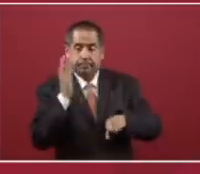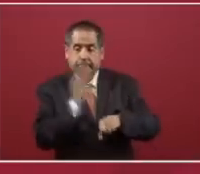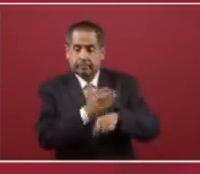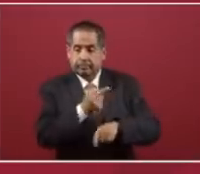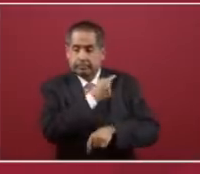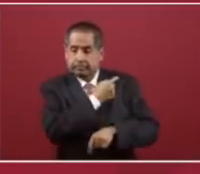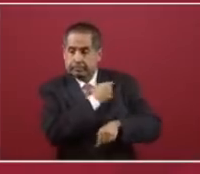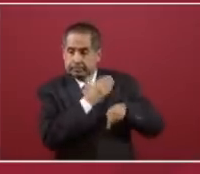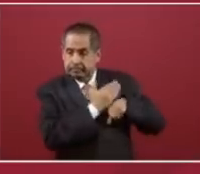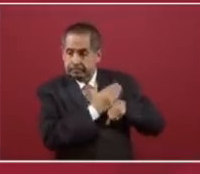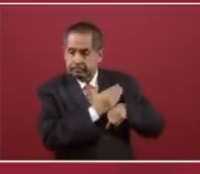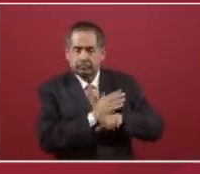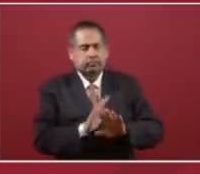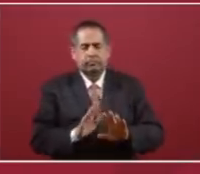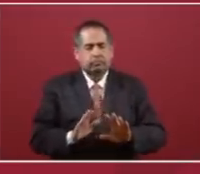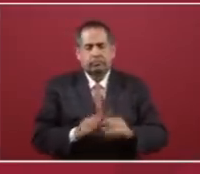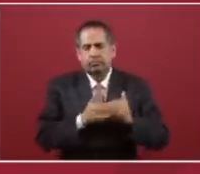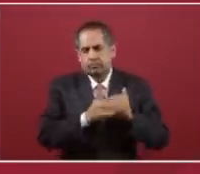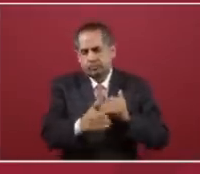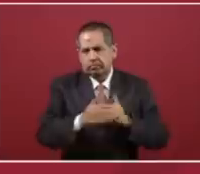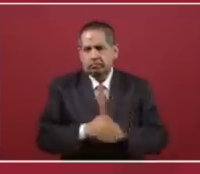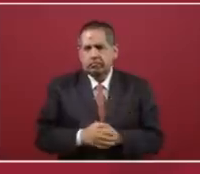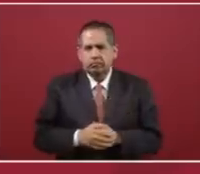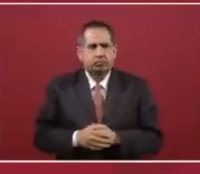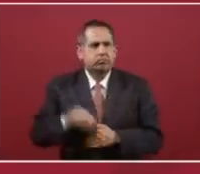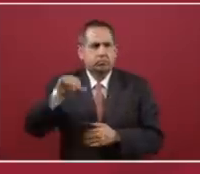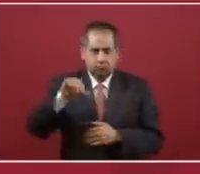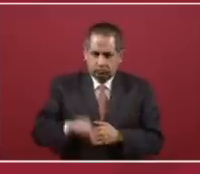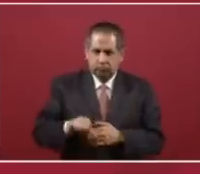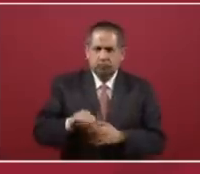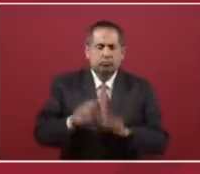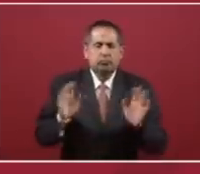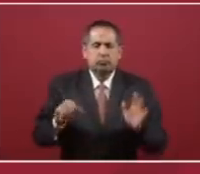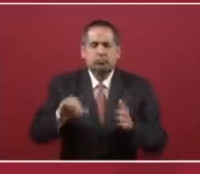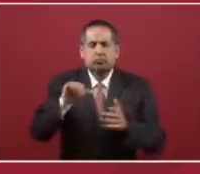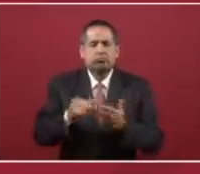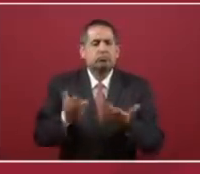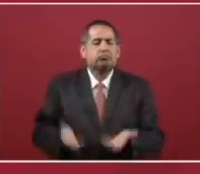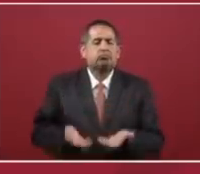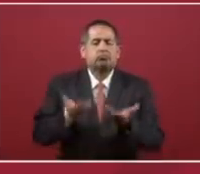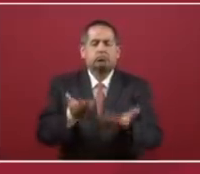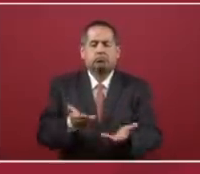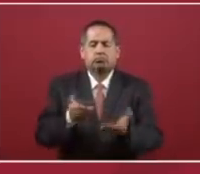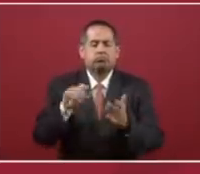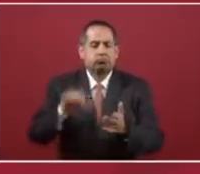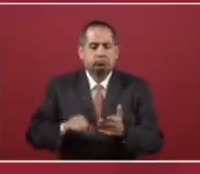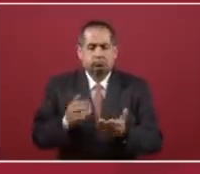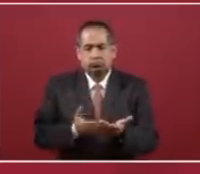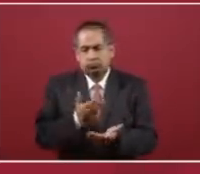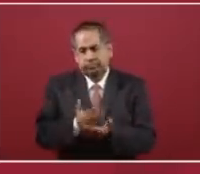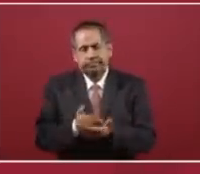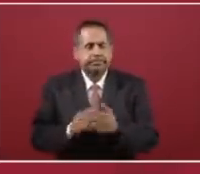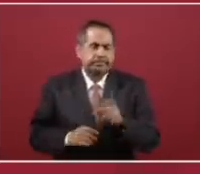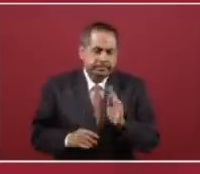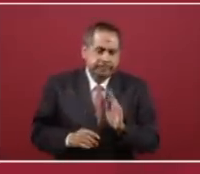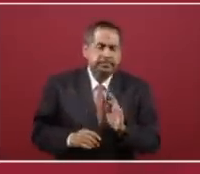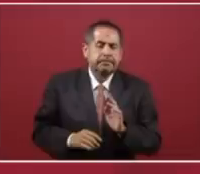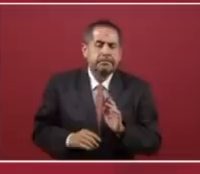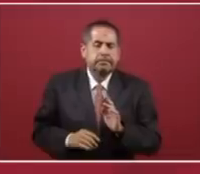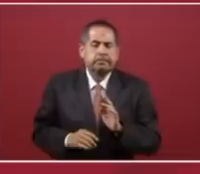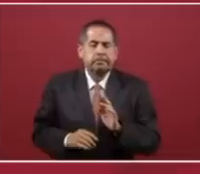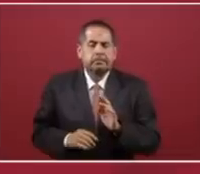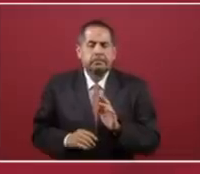manda que va a ser hoy hoy se presenta pero este